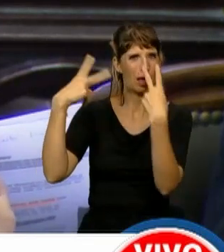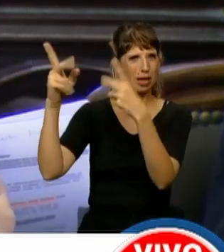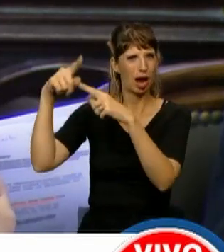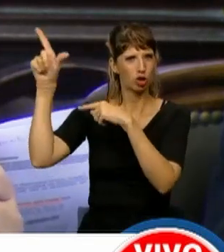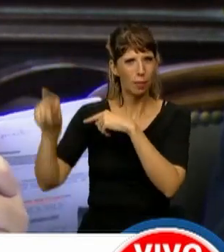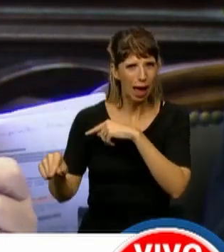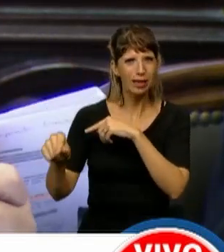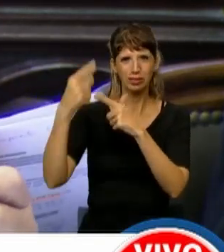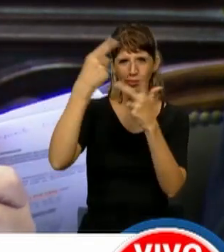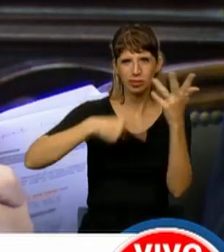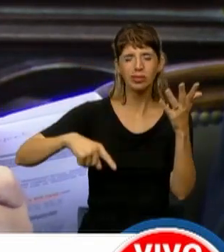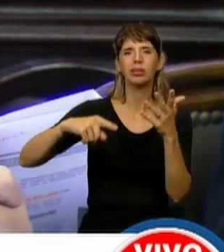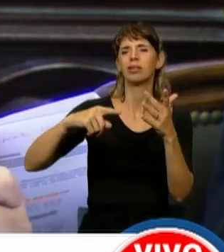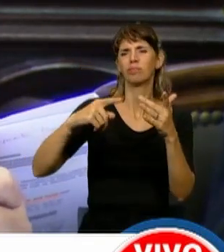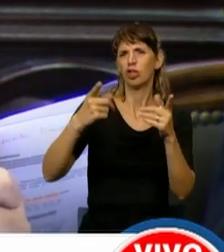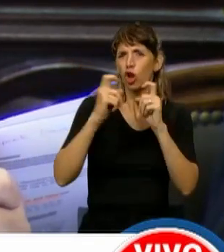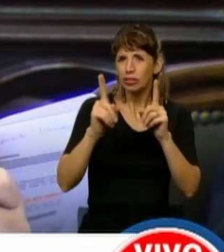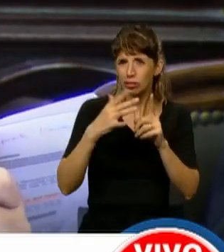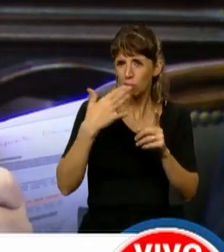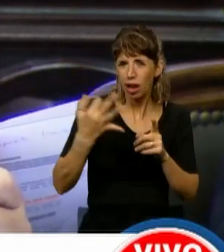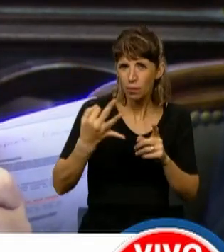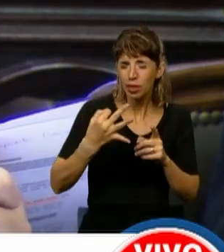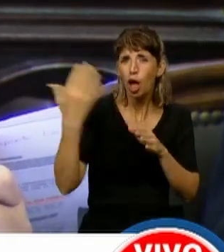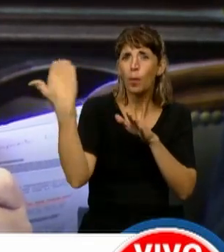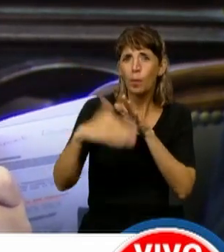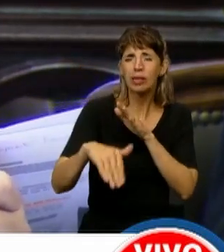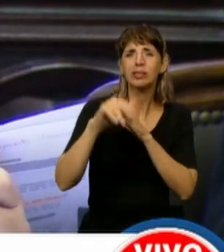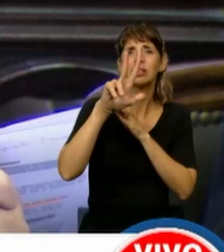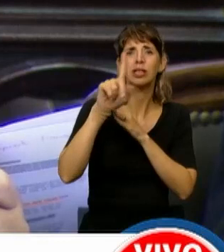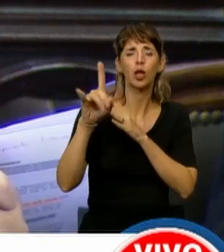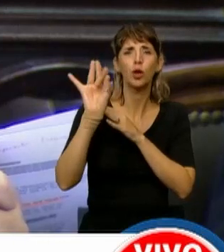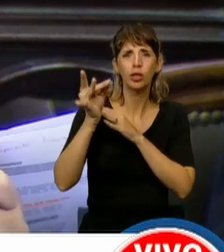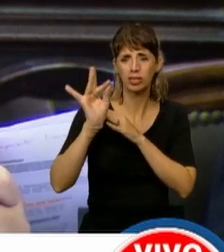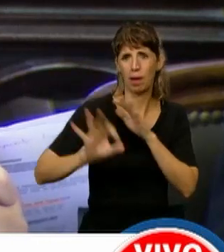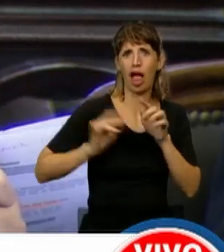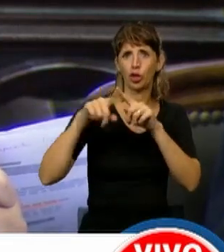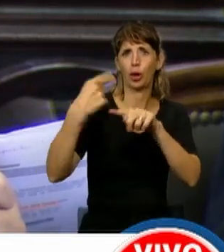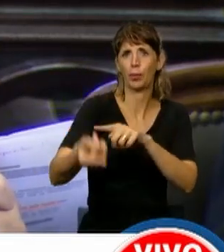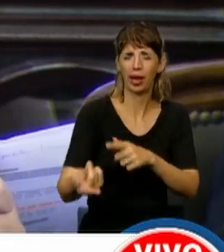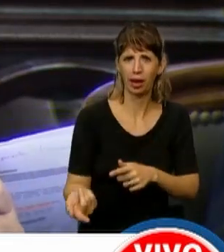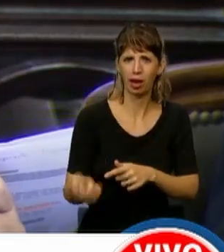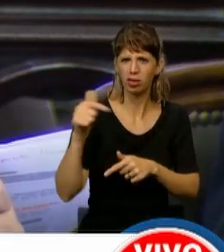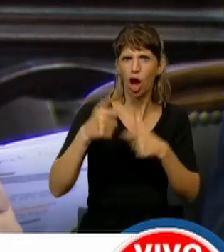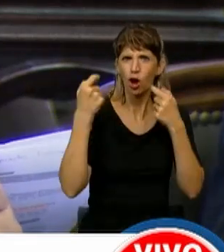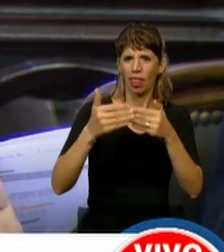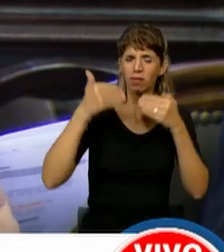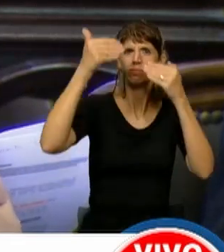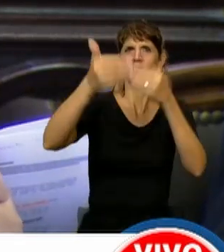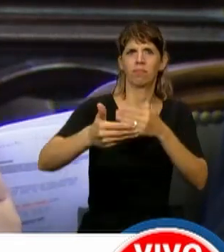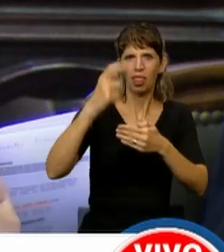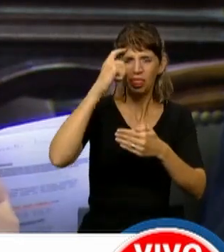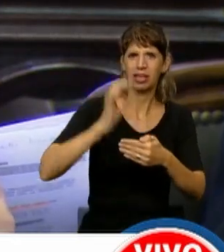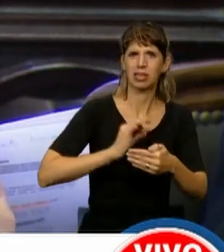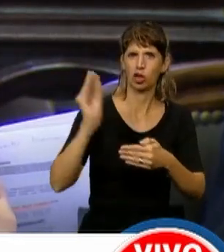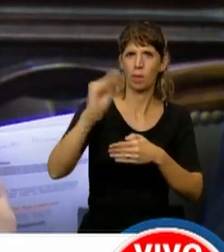vencen? El 31 de diciembre del 2022. Y ahí donde tenemos en este Congreso tomarnos